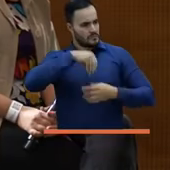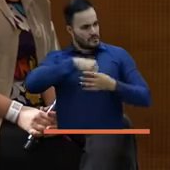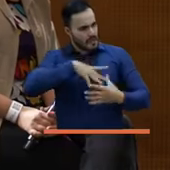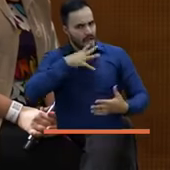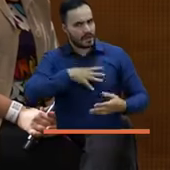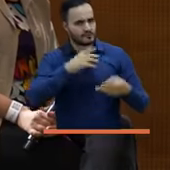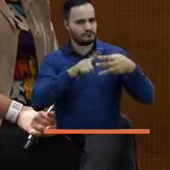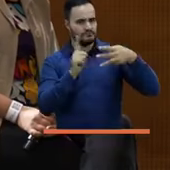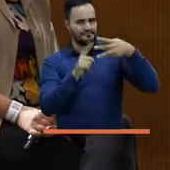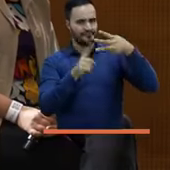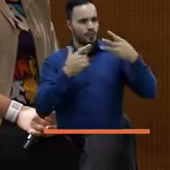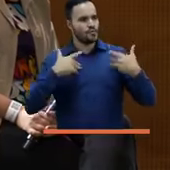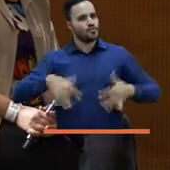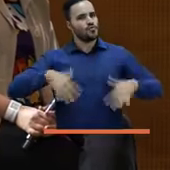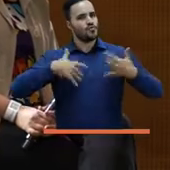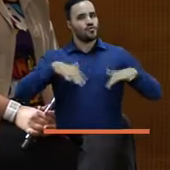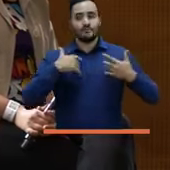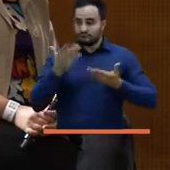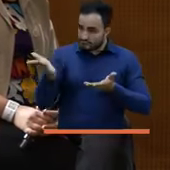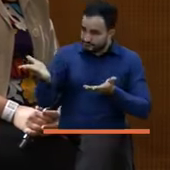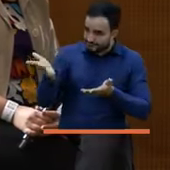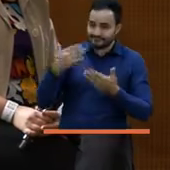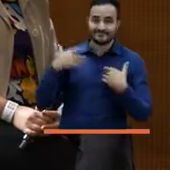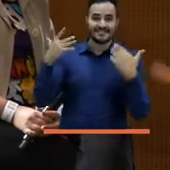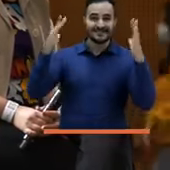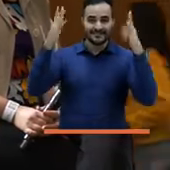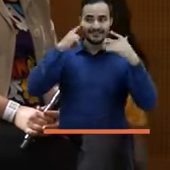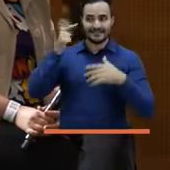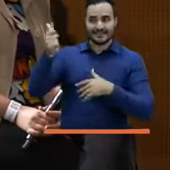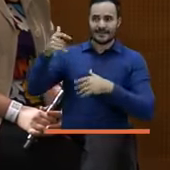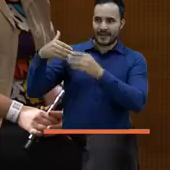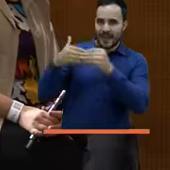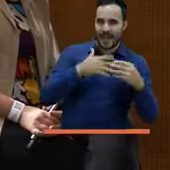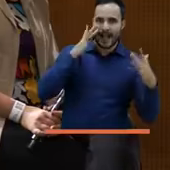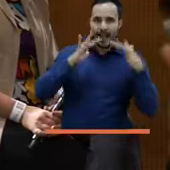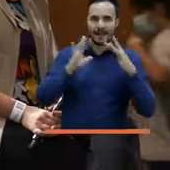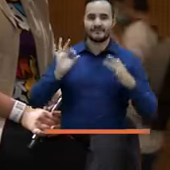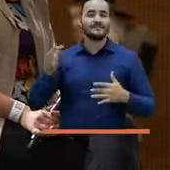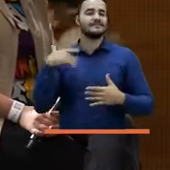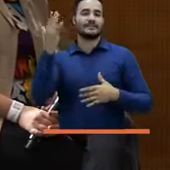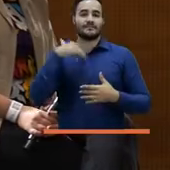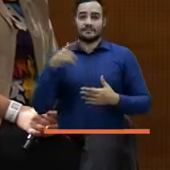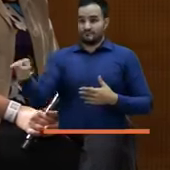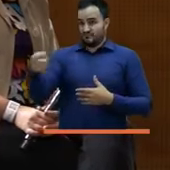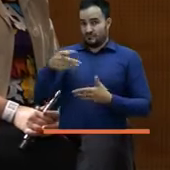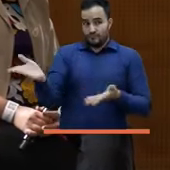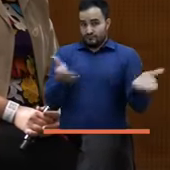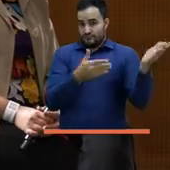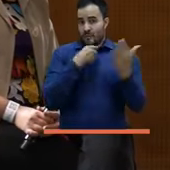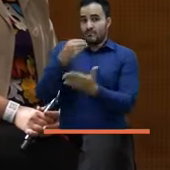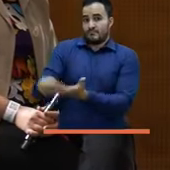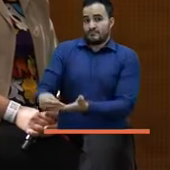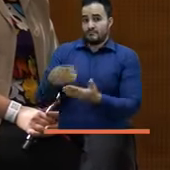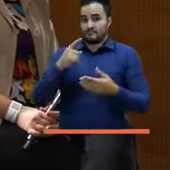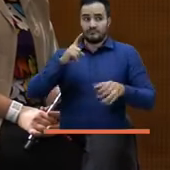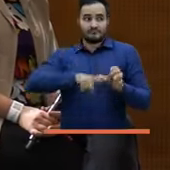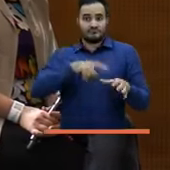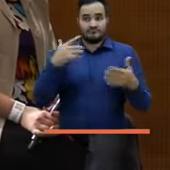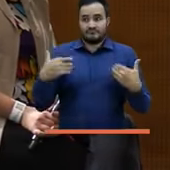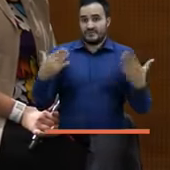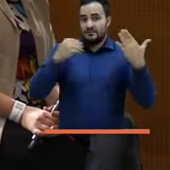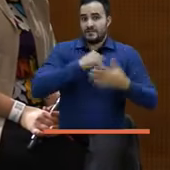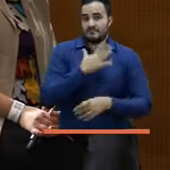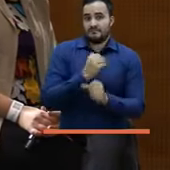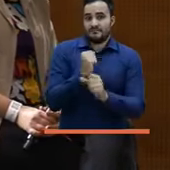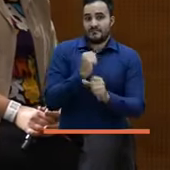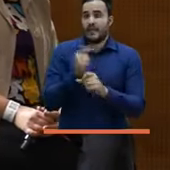habilidades estas son tus destrezas y estas son las cosas por las cuales el mundo te puede pagar y por las cuales puedes además aportar al mundo